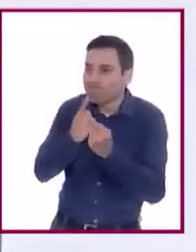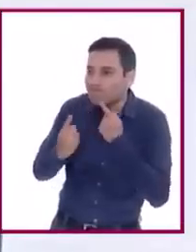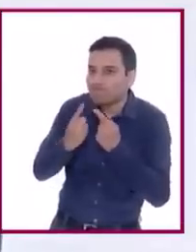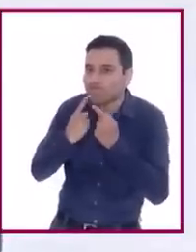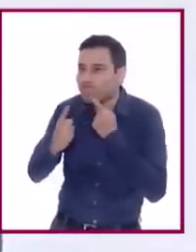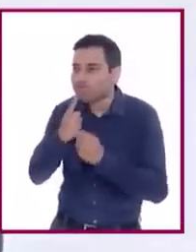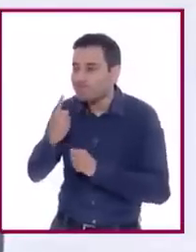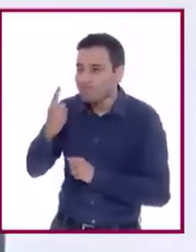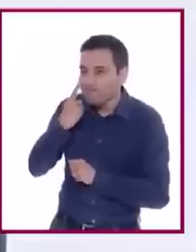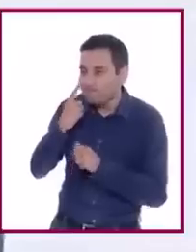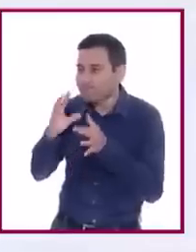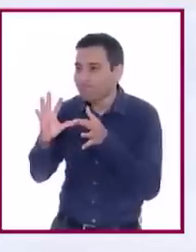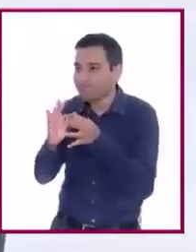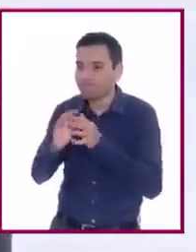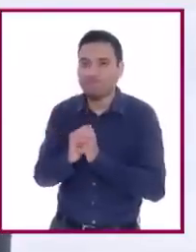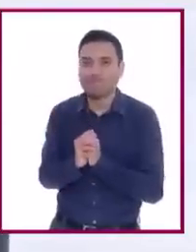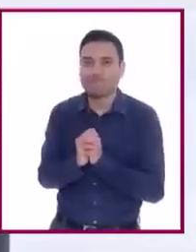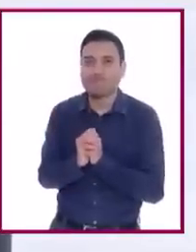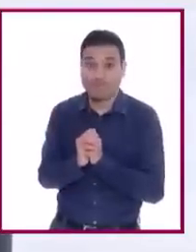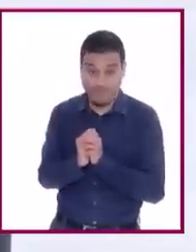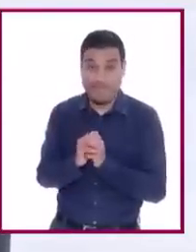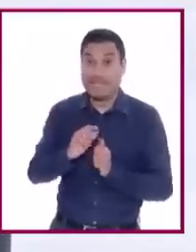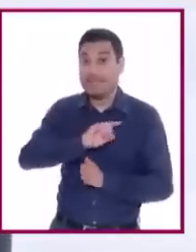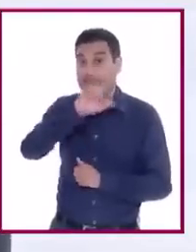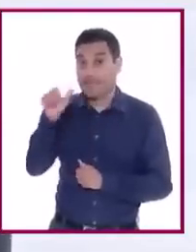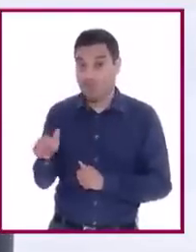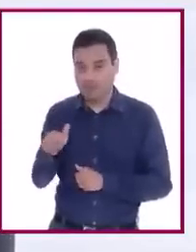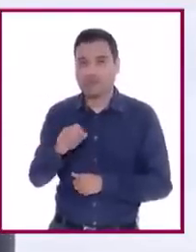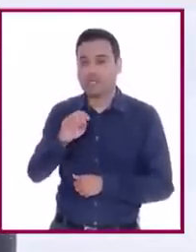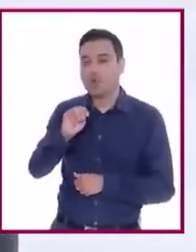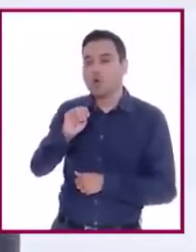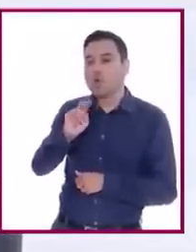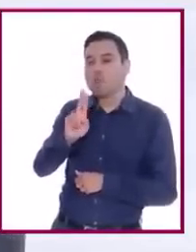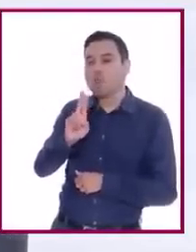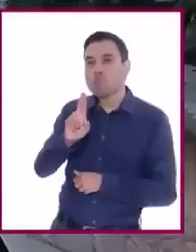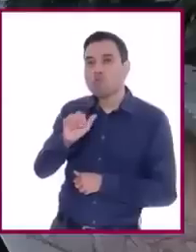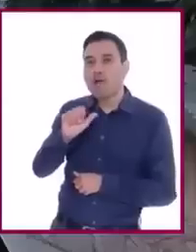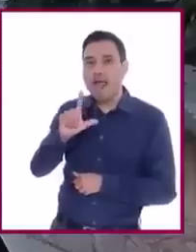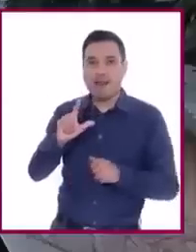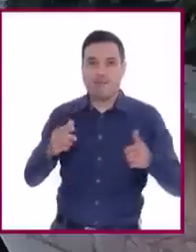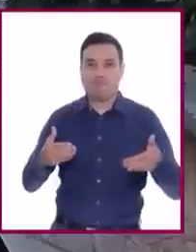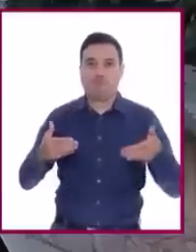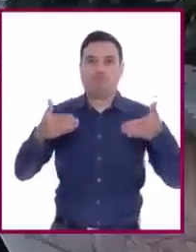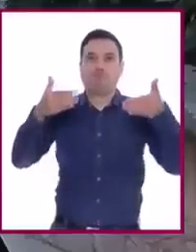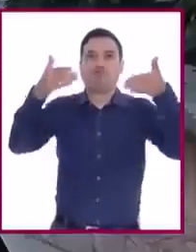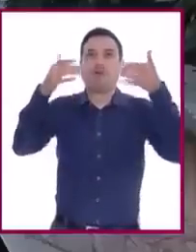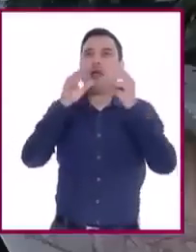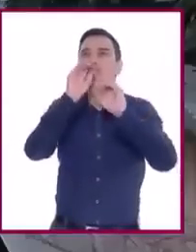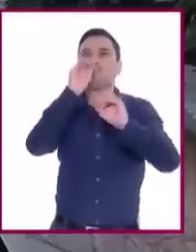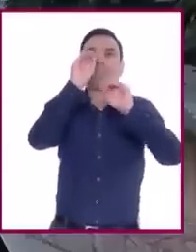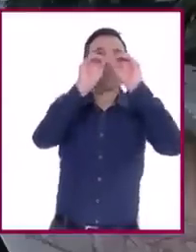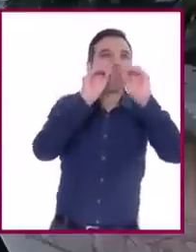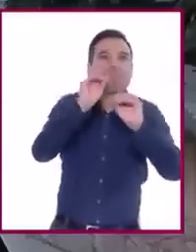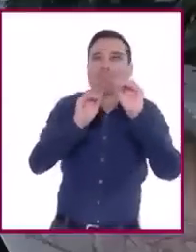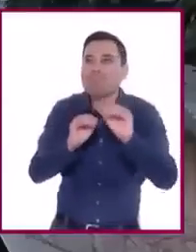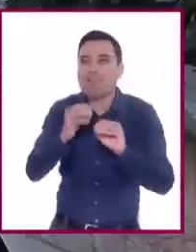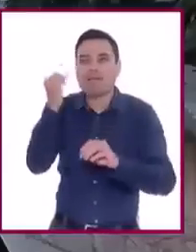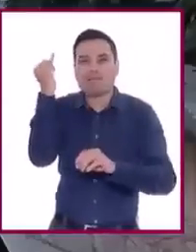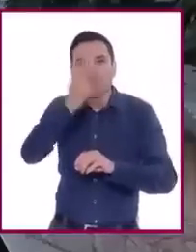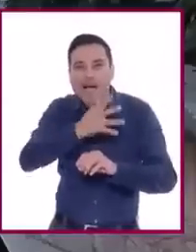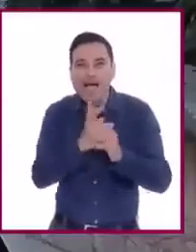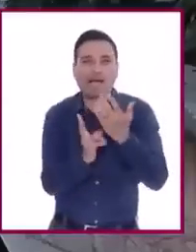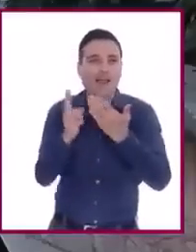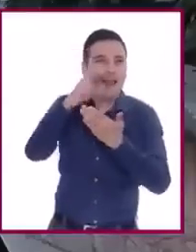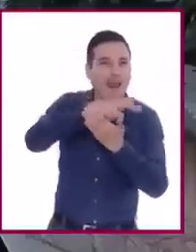un mural por esto el nombre del muro de los deseos y de ahí se elige